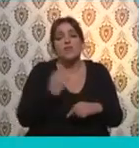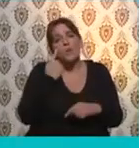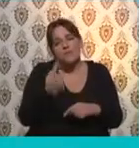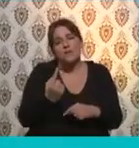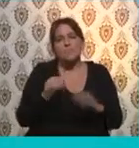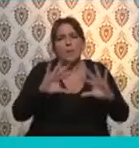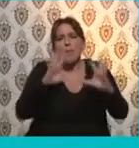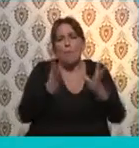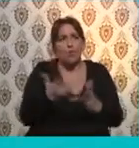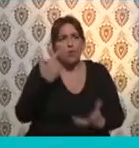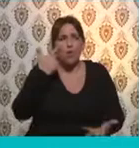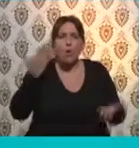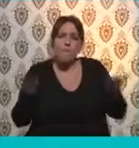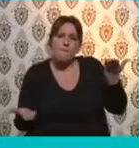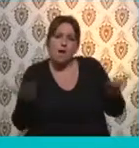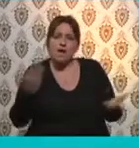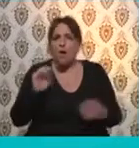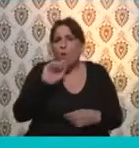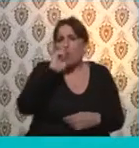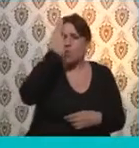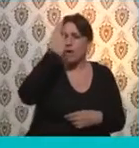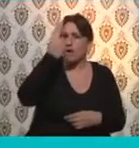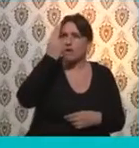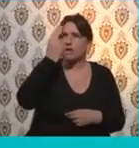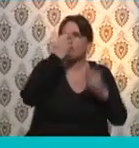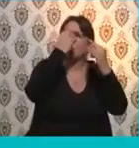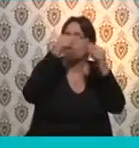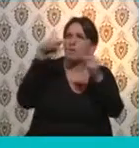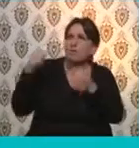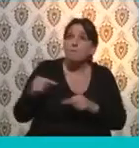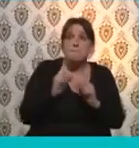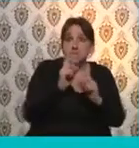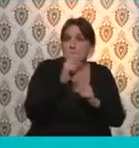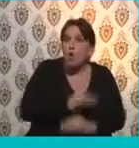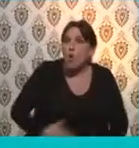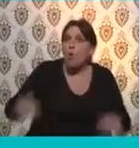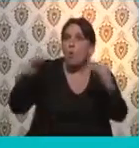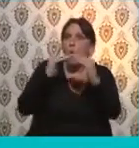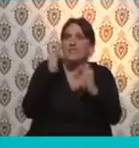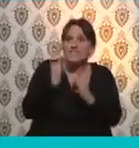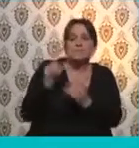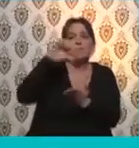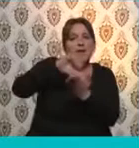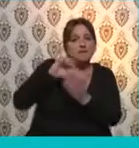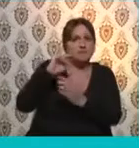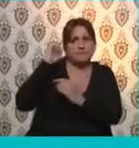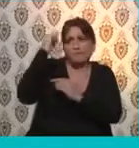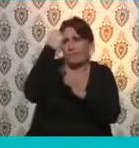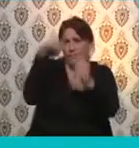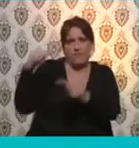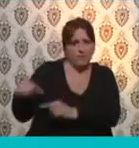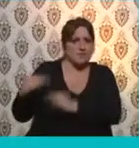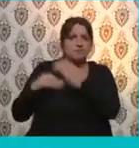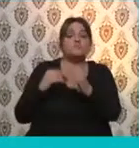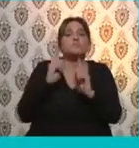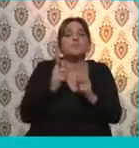en el mundo, el Uruguay es el que tiene cifras iguales a los países más desarrollados en cuanto al diagnóstico del cáncer en